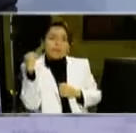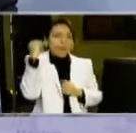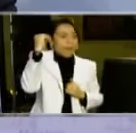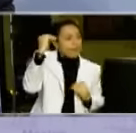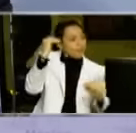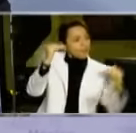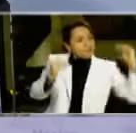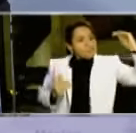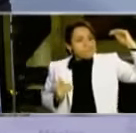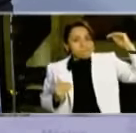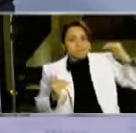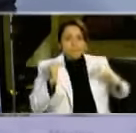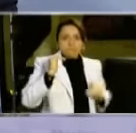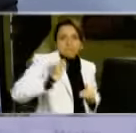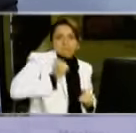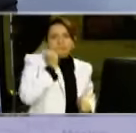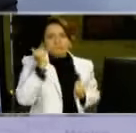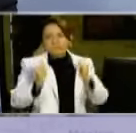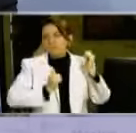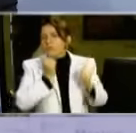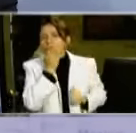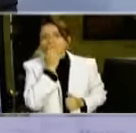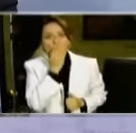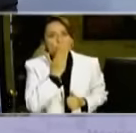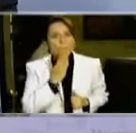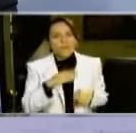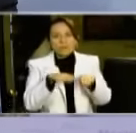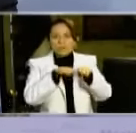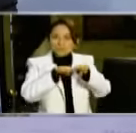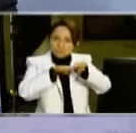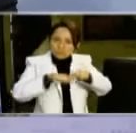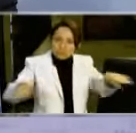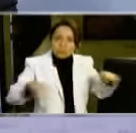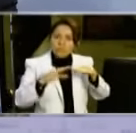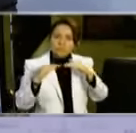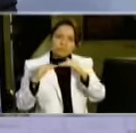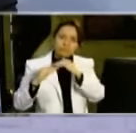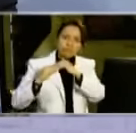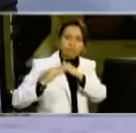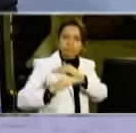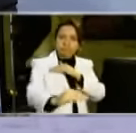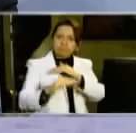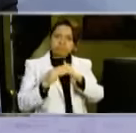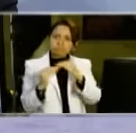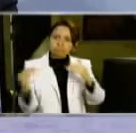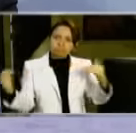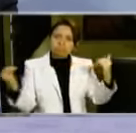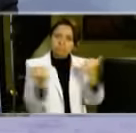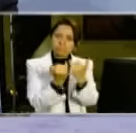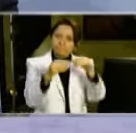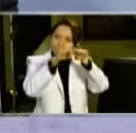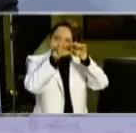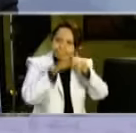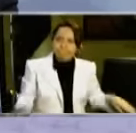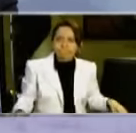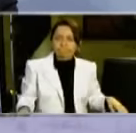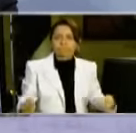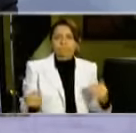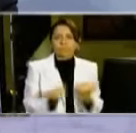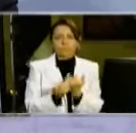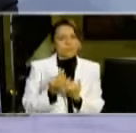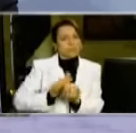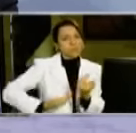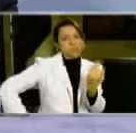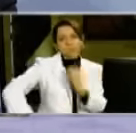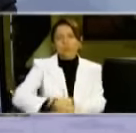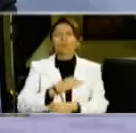Una organización supranacional, desde el punto de vista puramente conceptual, sería aquella que de alguna manera